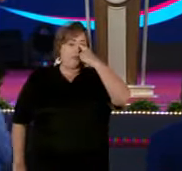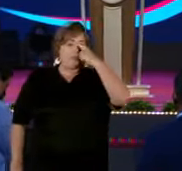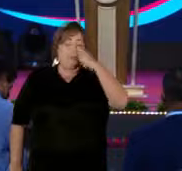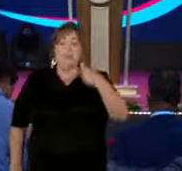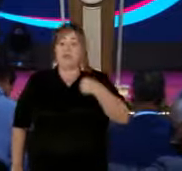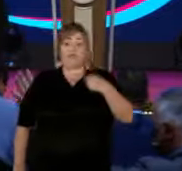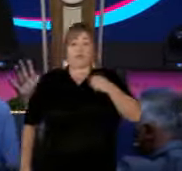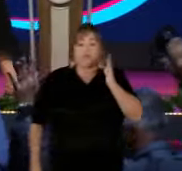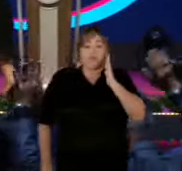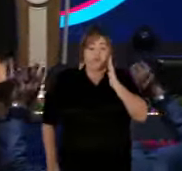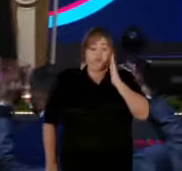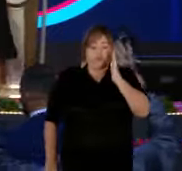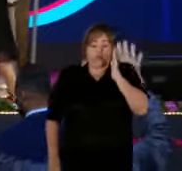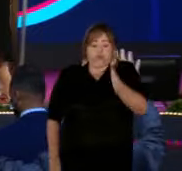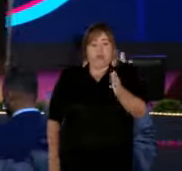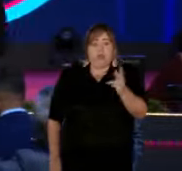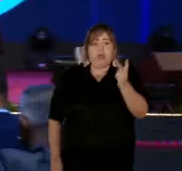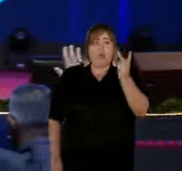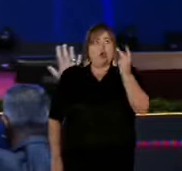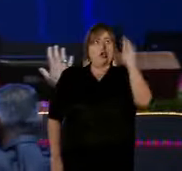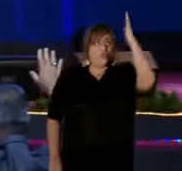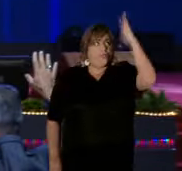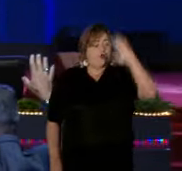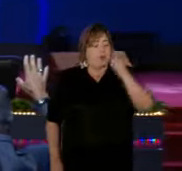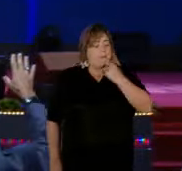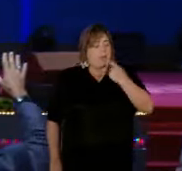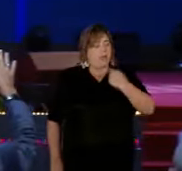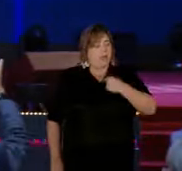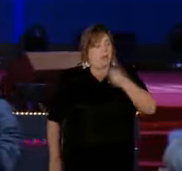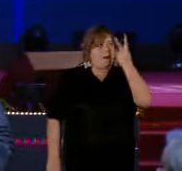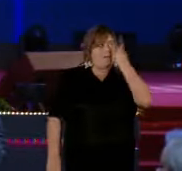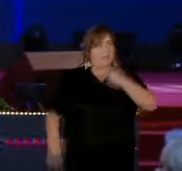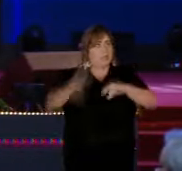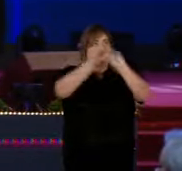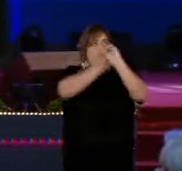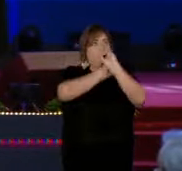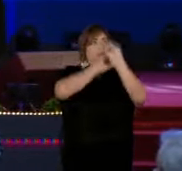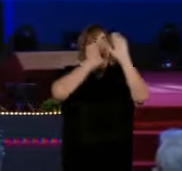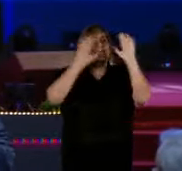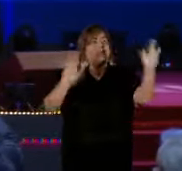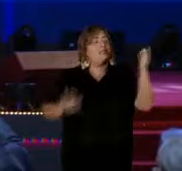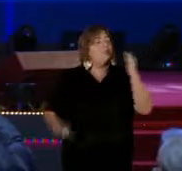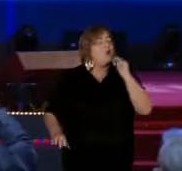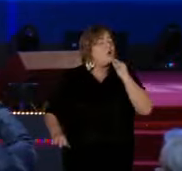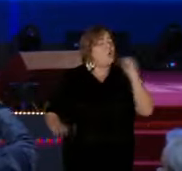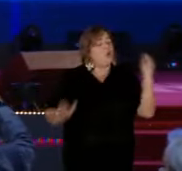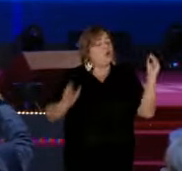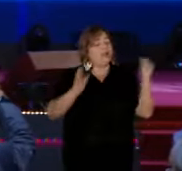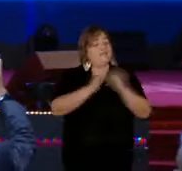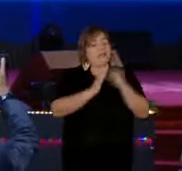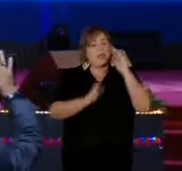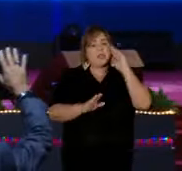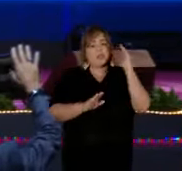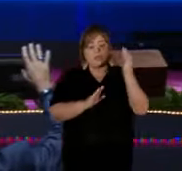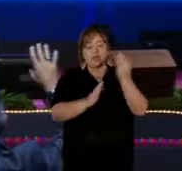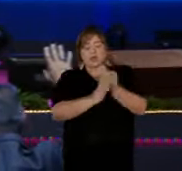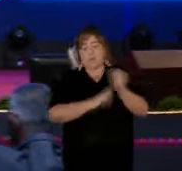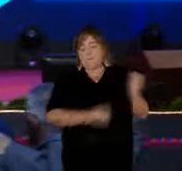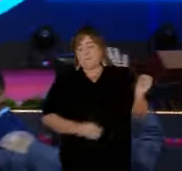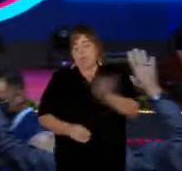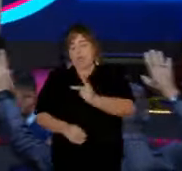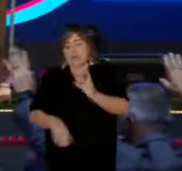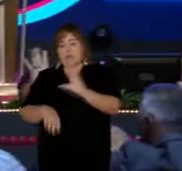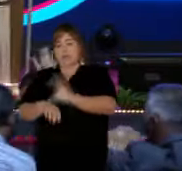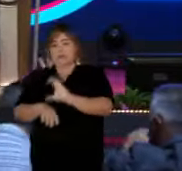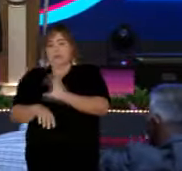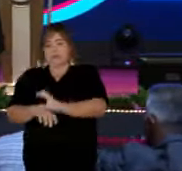atravesar. El Señor me dio una visión y me decía: vienen y vuelven los hijos que son hijos, van a regresar y van